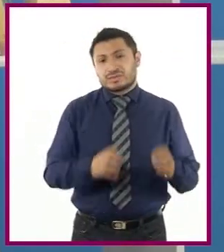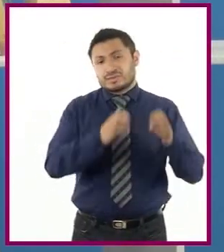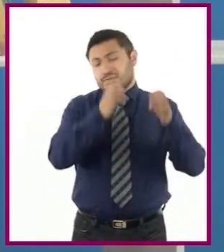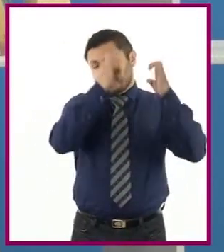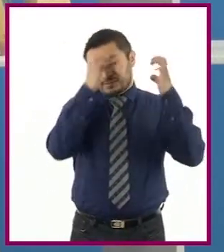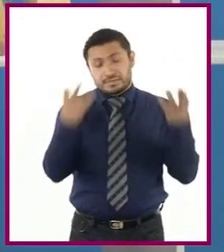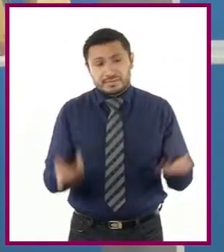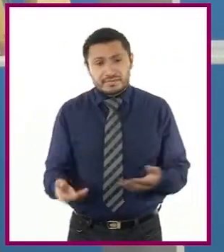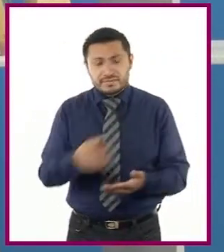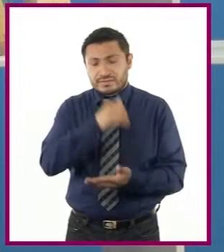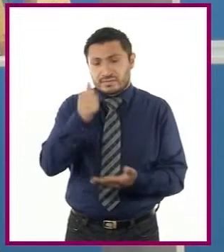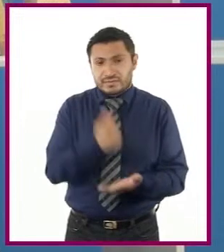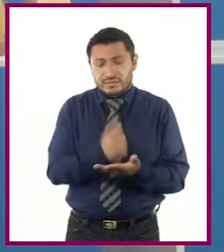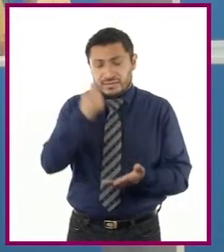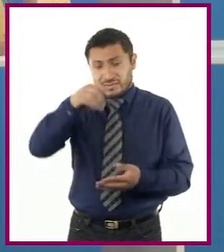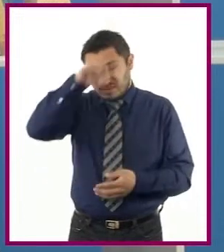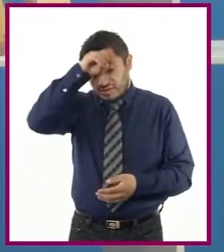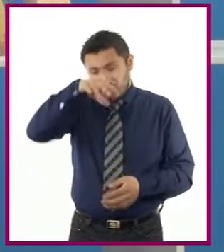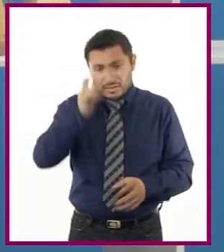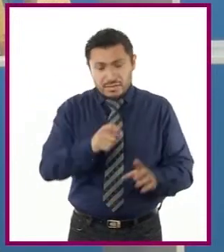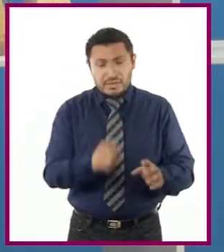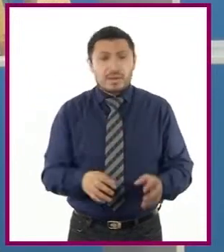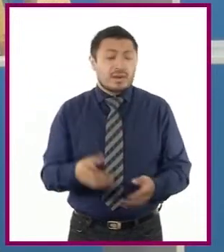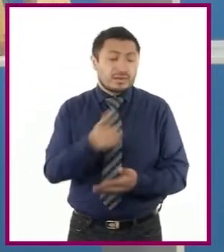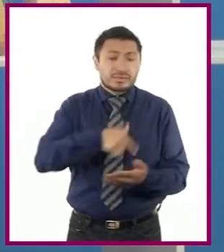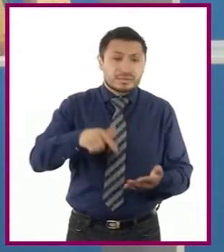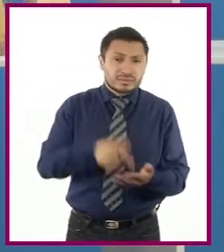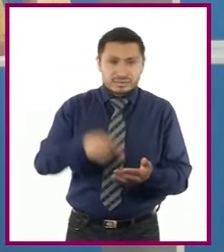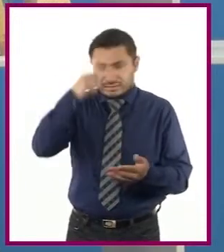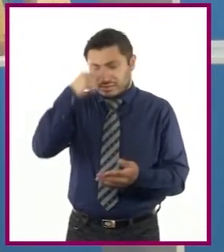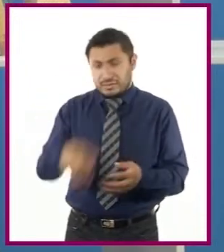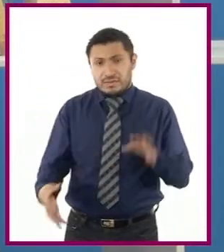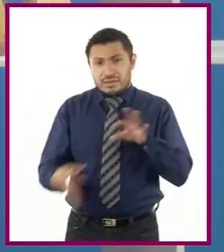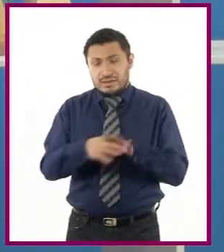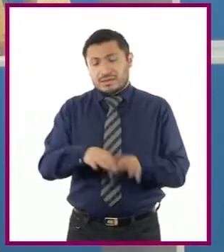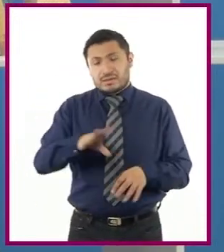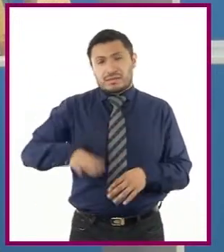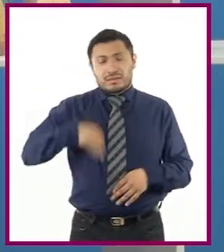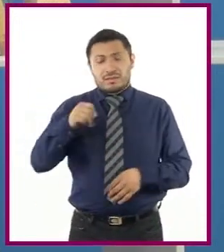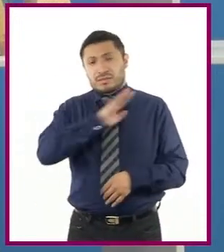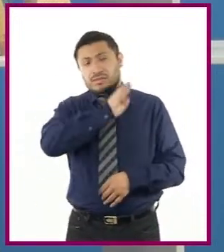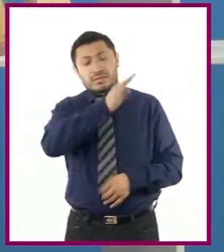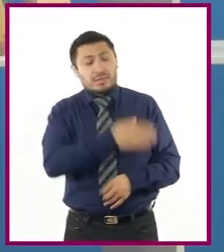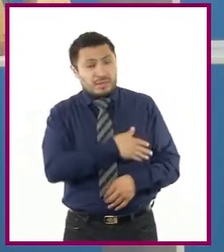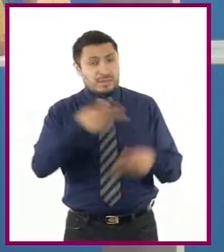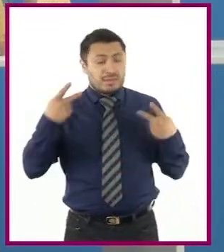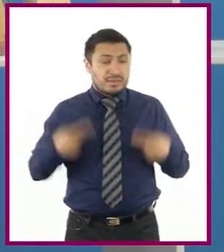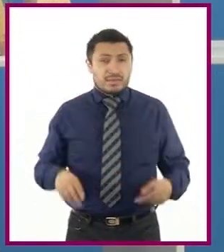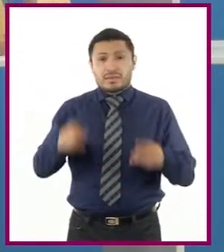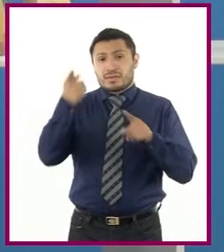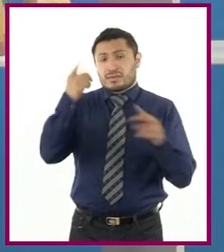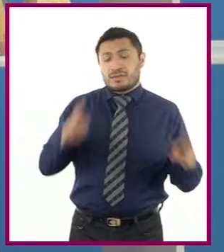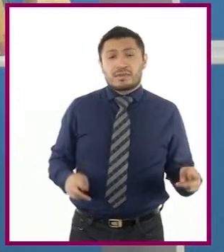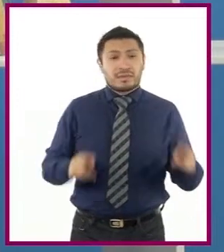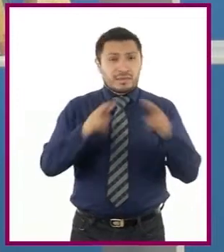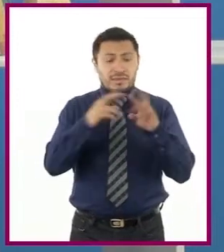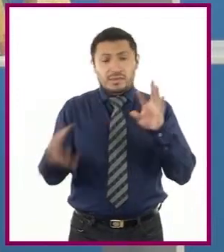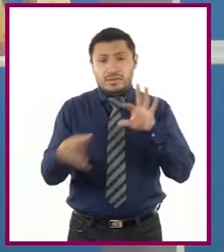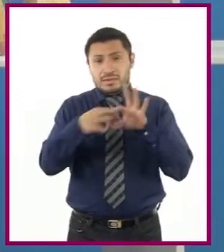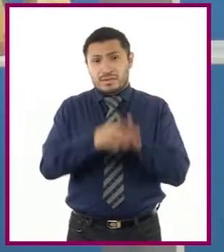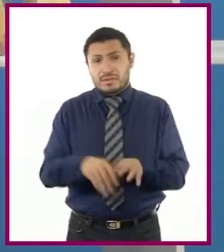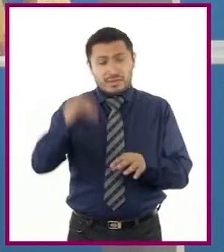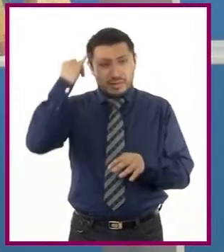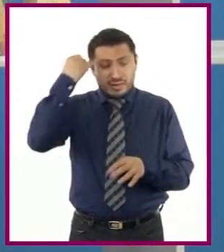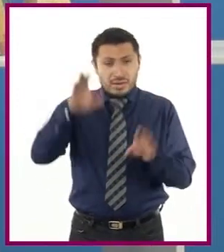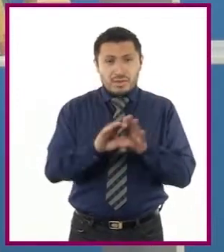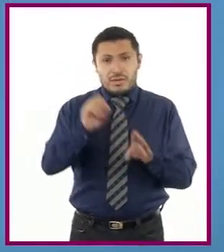mineras y conventos religiosos que combinaron el esfuerzo de españoles, órdenes religiosas y aliados indígenas como los otomíes